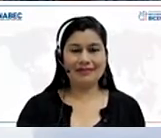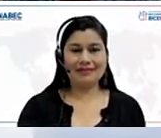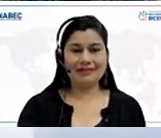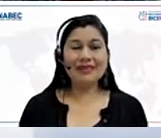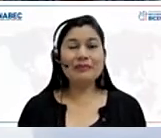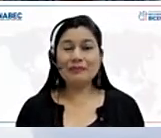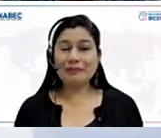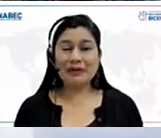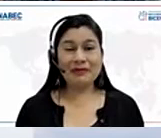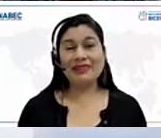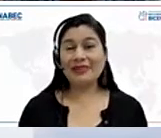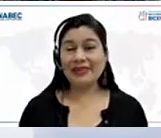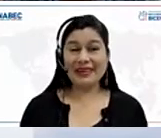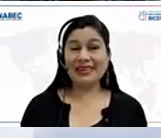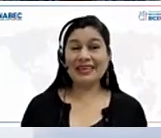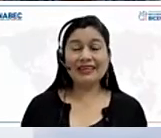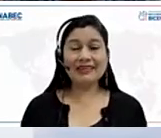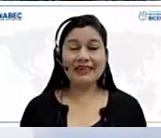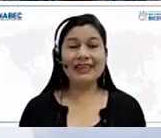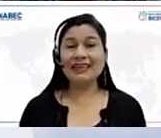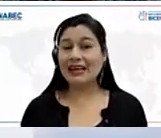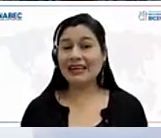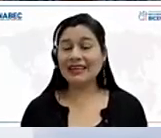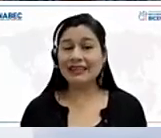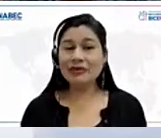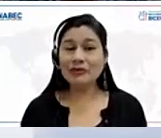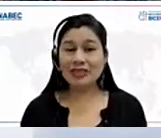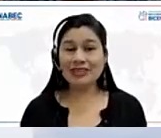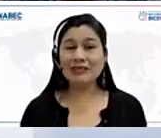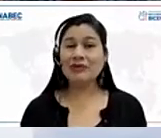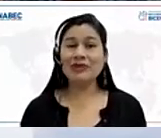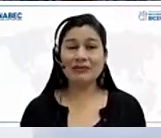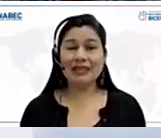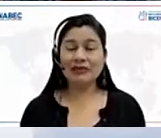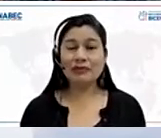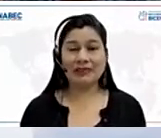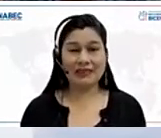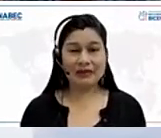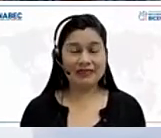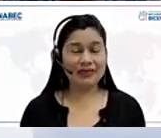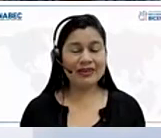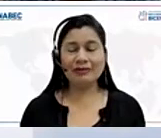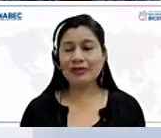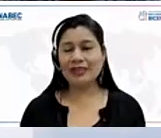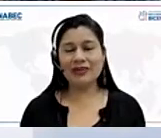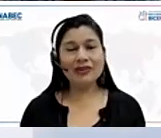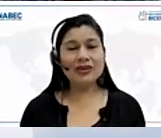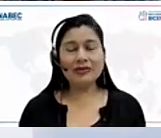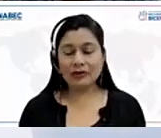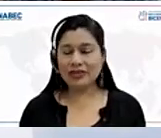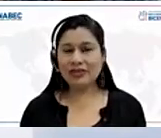tiempo. Perfecto, Rafael. Rafael, agradecemos muchísimo, en verdad, su participación. Hemos